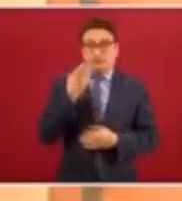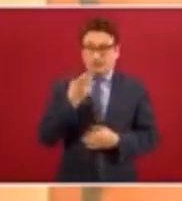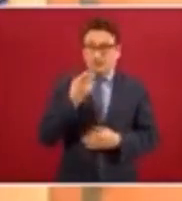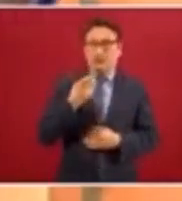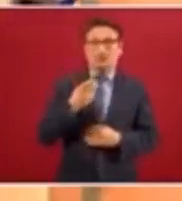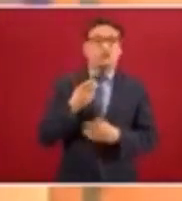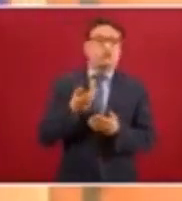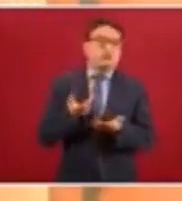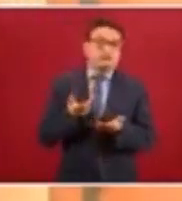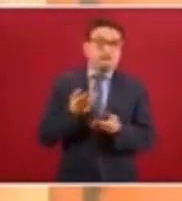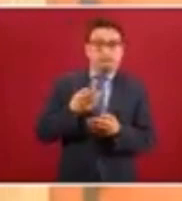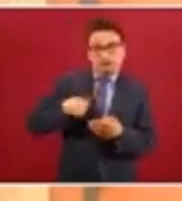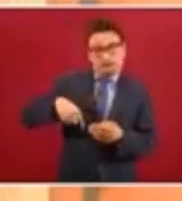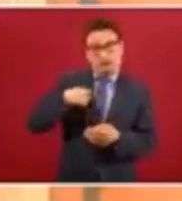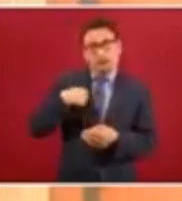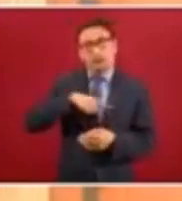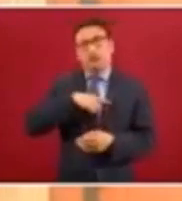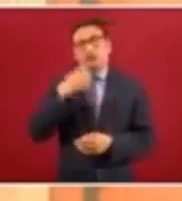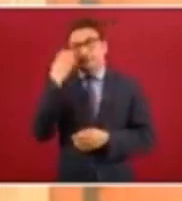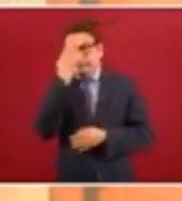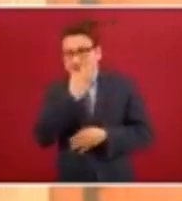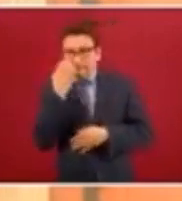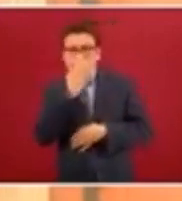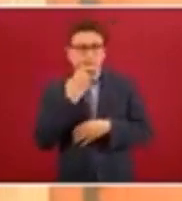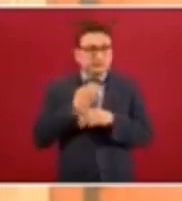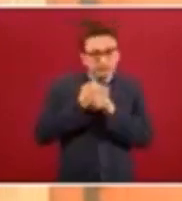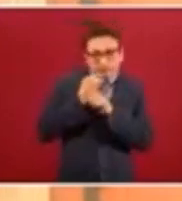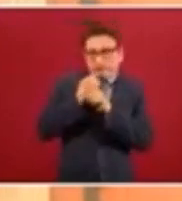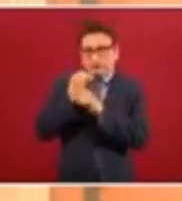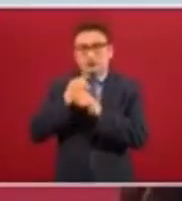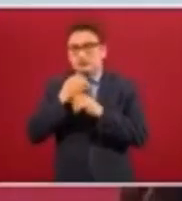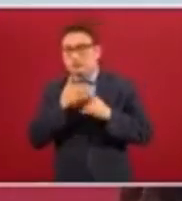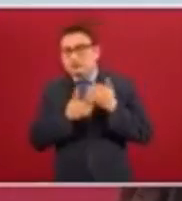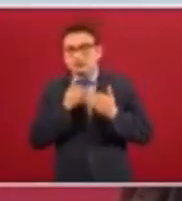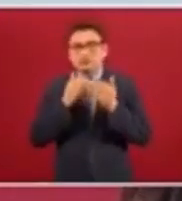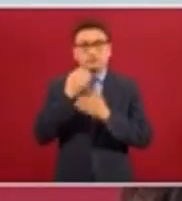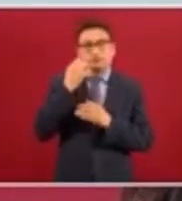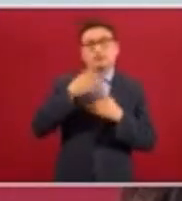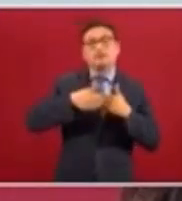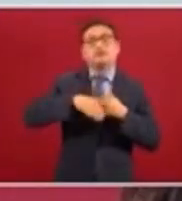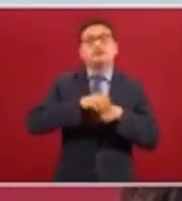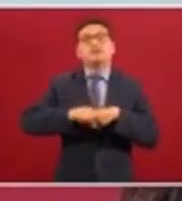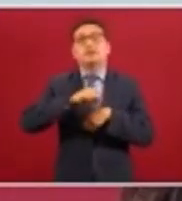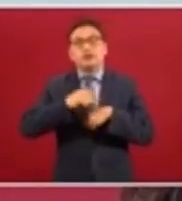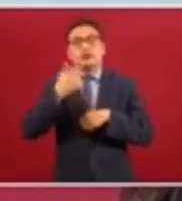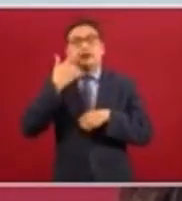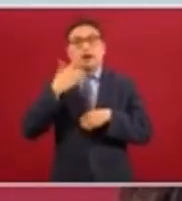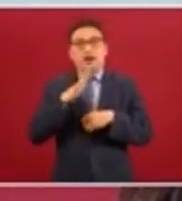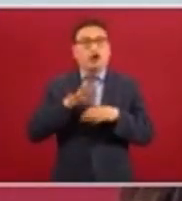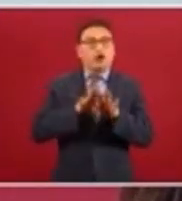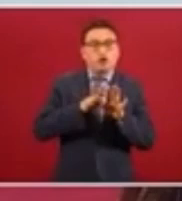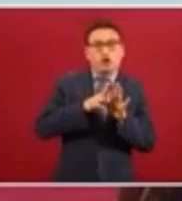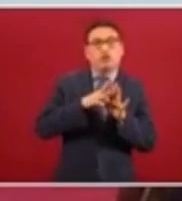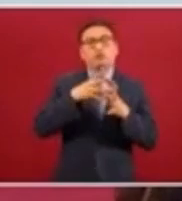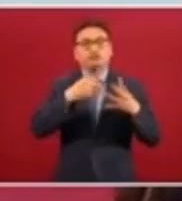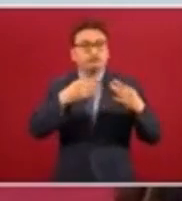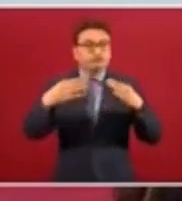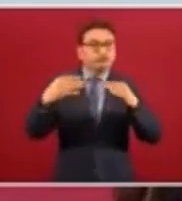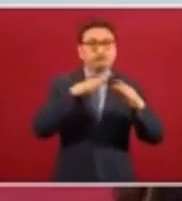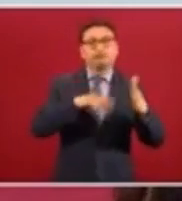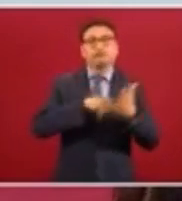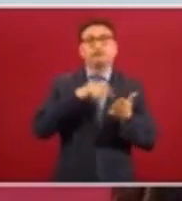que estarlo observando por varias semanas antes de sacar conclusiones sobre el comportamiento de la enfermedad en las